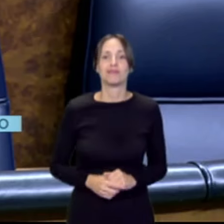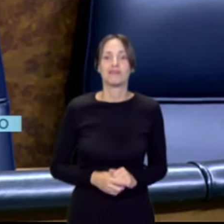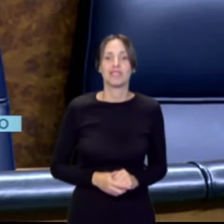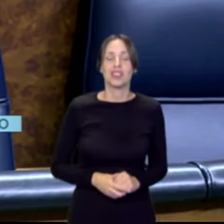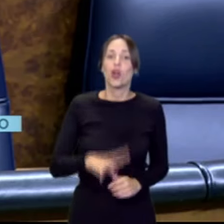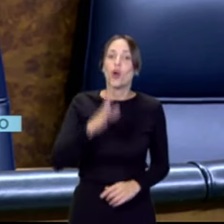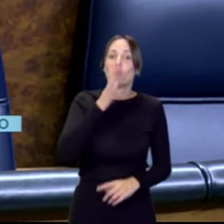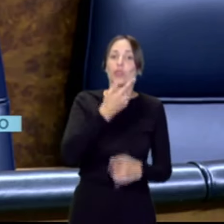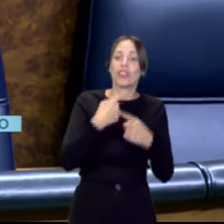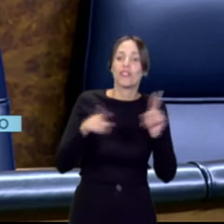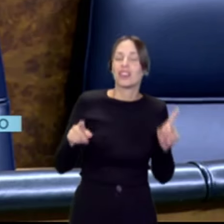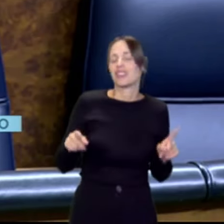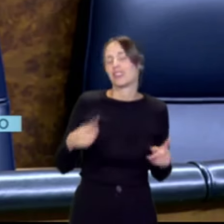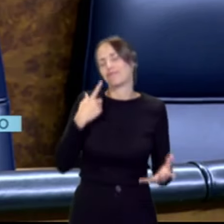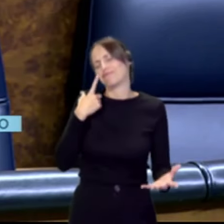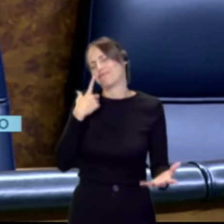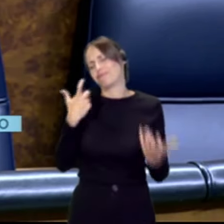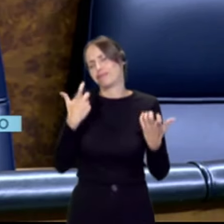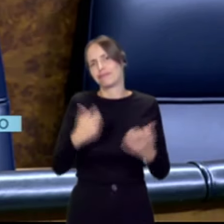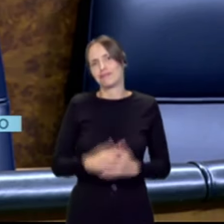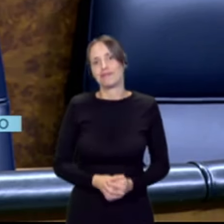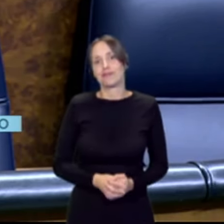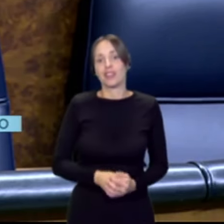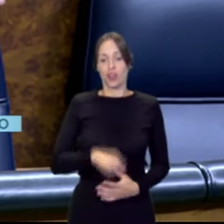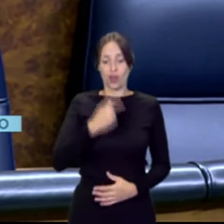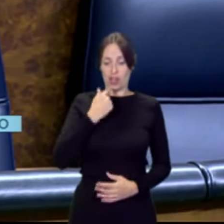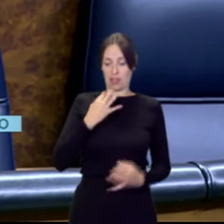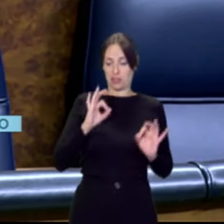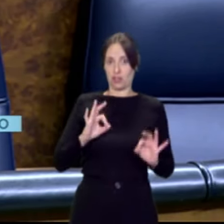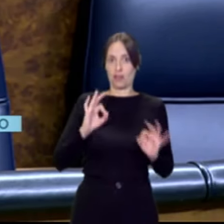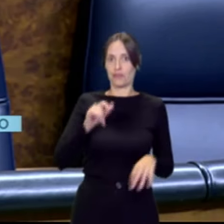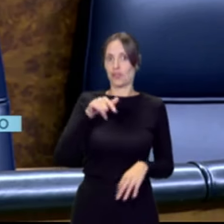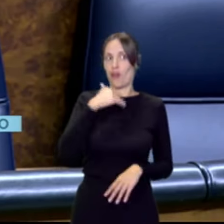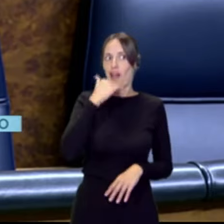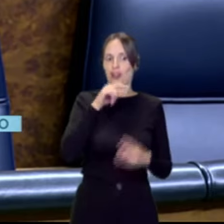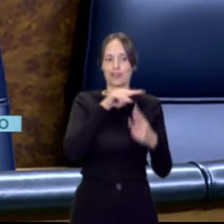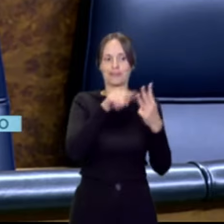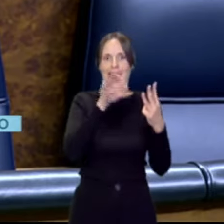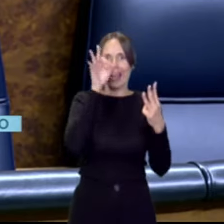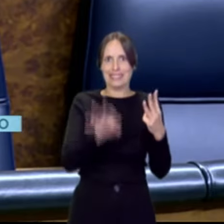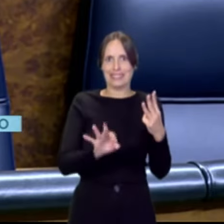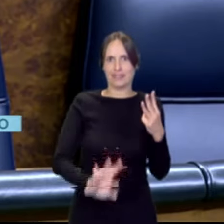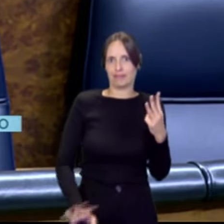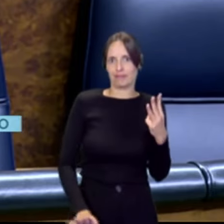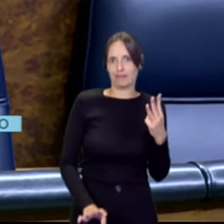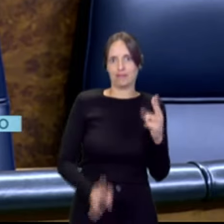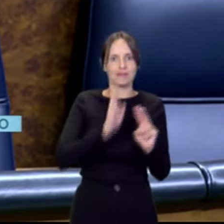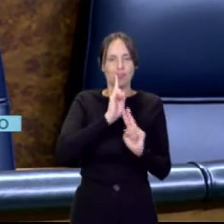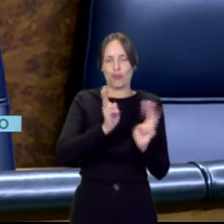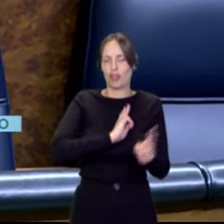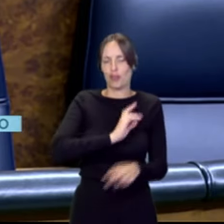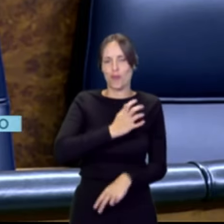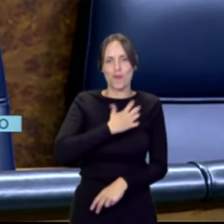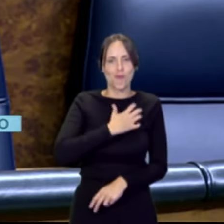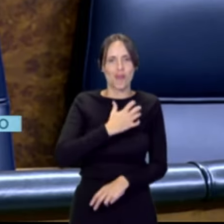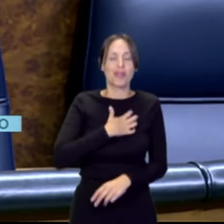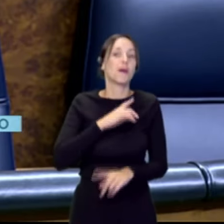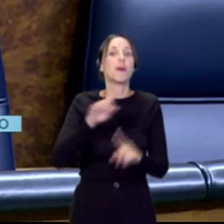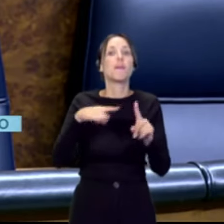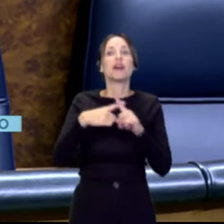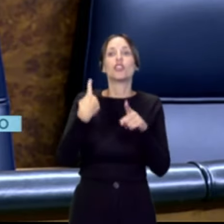diferencia es abismal. Esto que acabo de decirle, que es un hecho incontestable. Y 2, ¿cómo afrontamos las